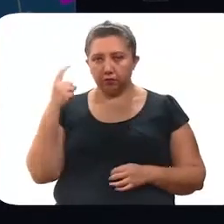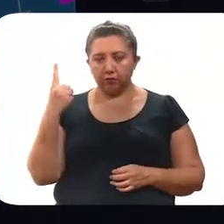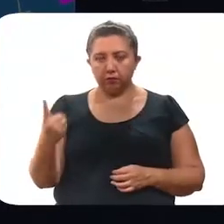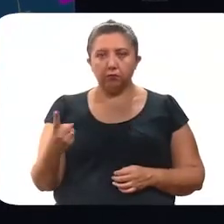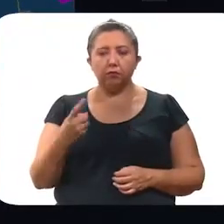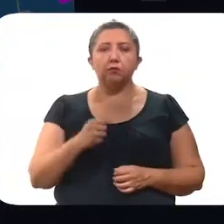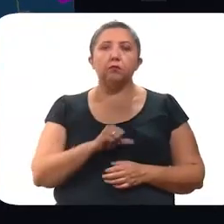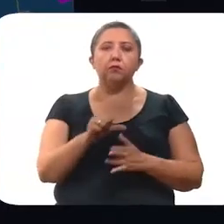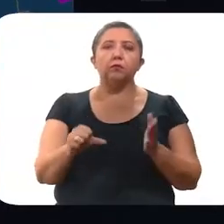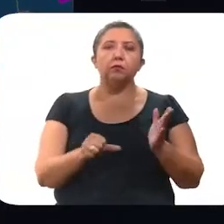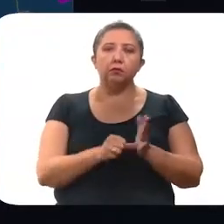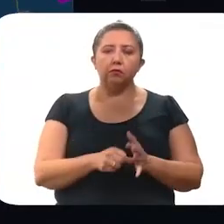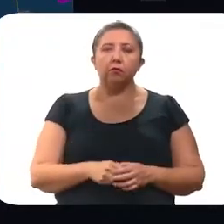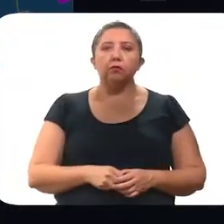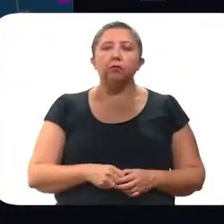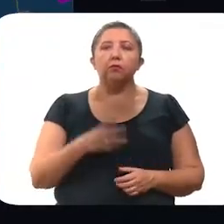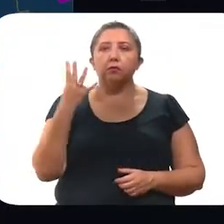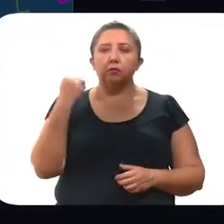5.861 en la zona centro,